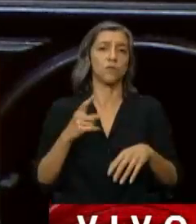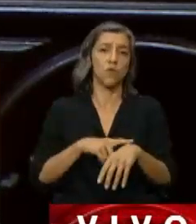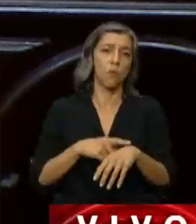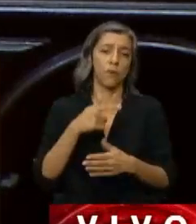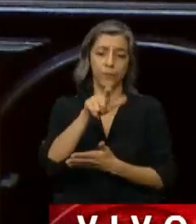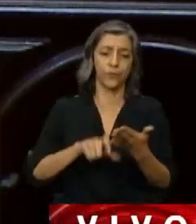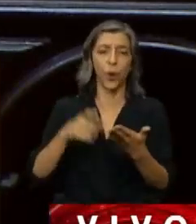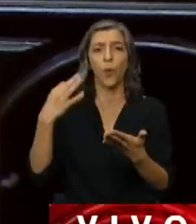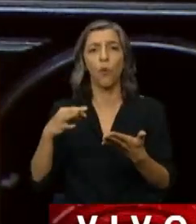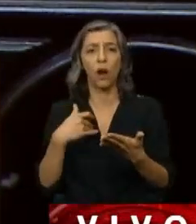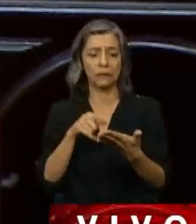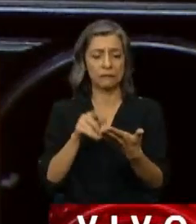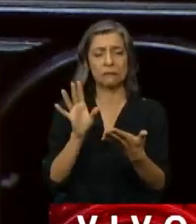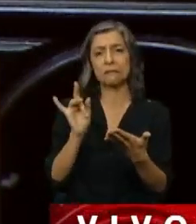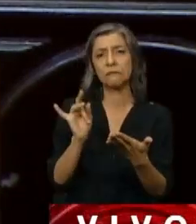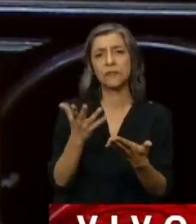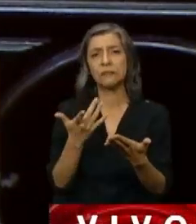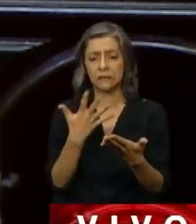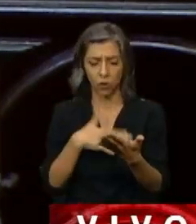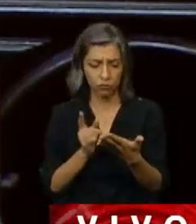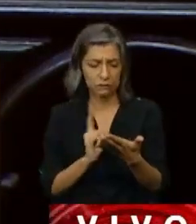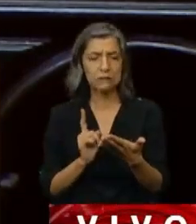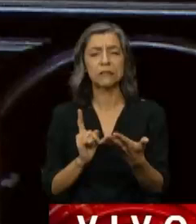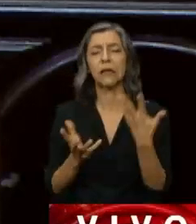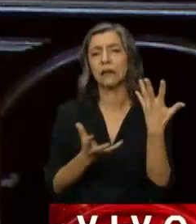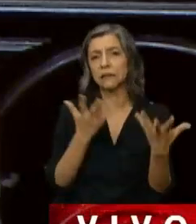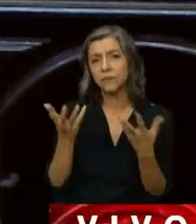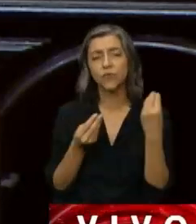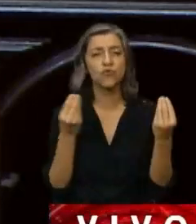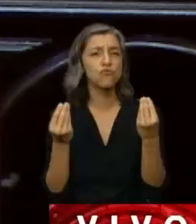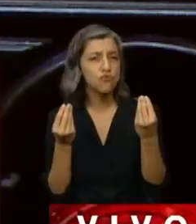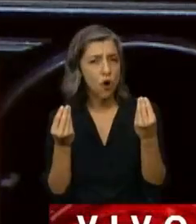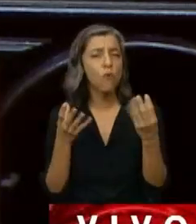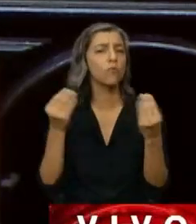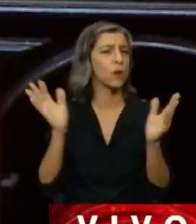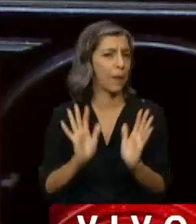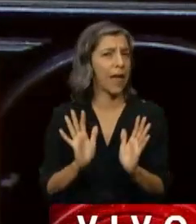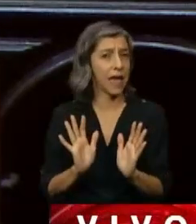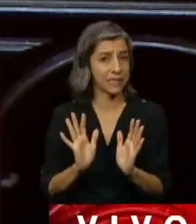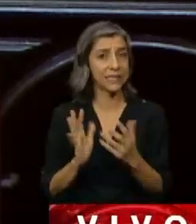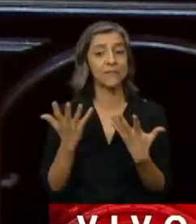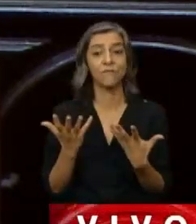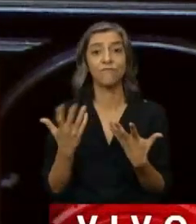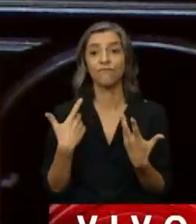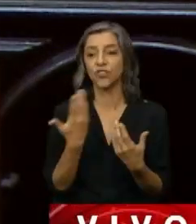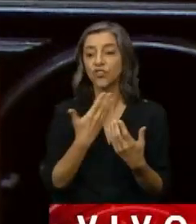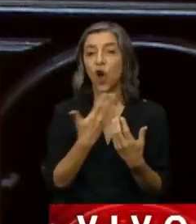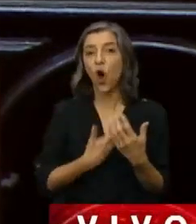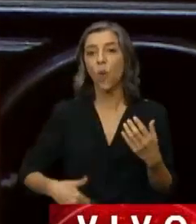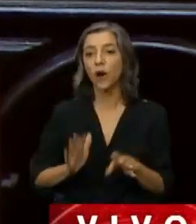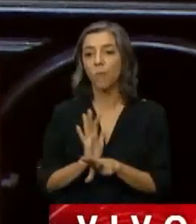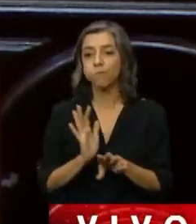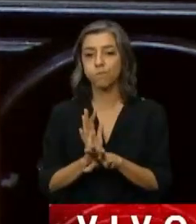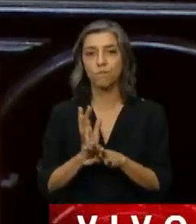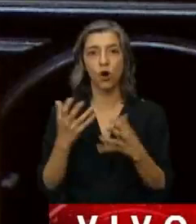termina siendo un tatetí difícil de interpretar, no encuentran las mayorías necesarias en los ámbitos legislativos como